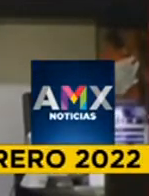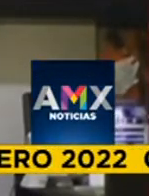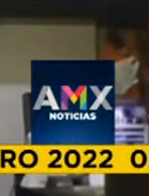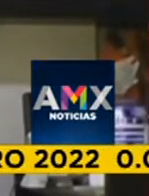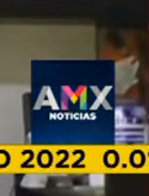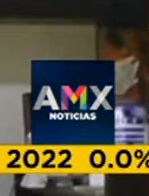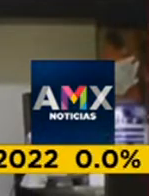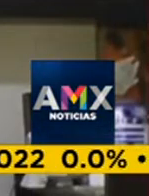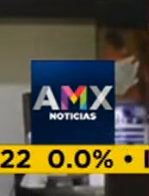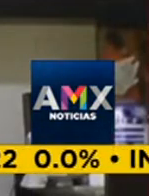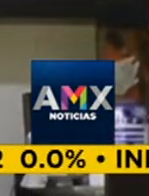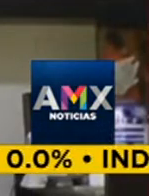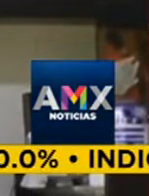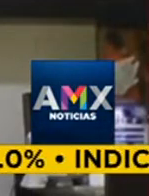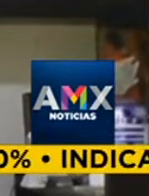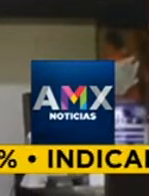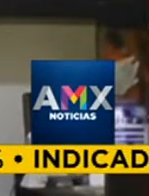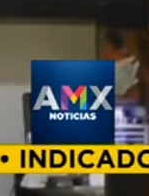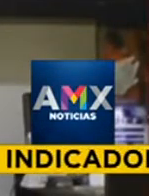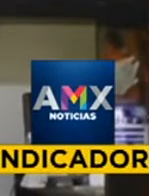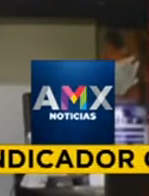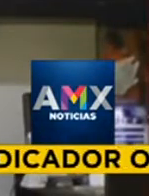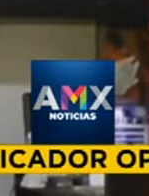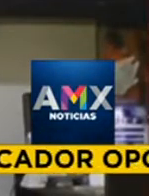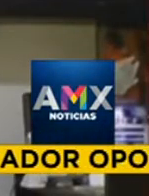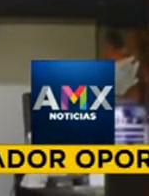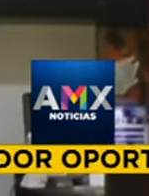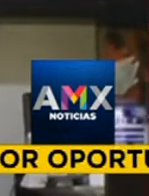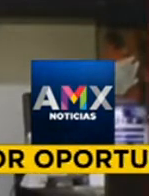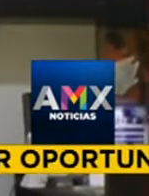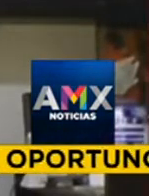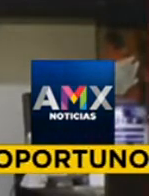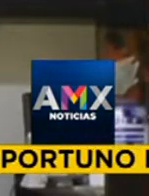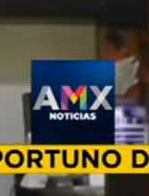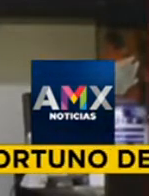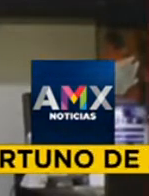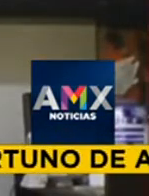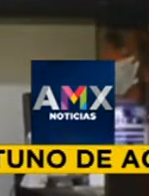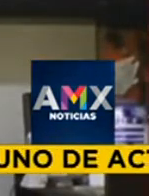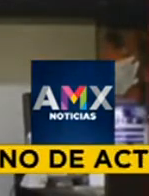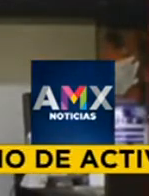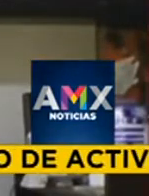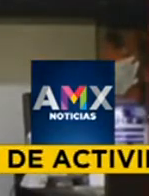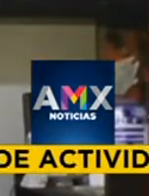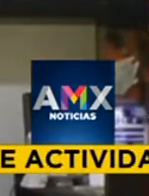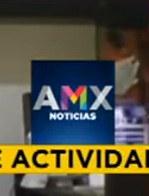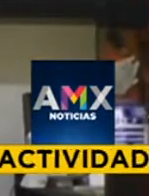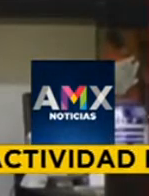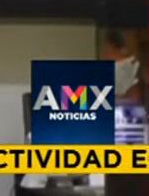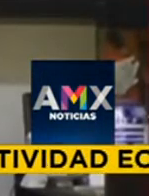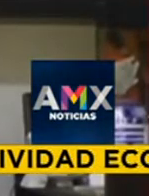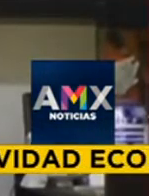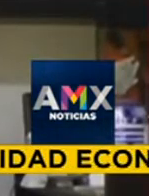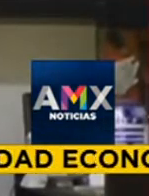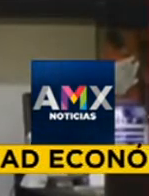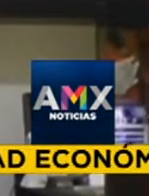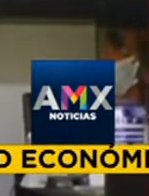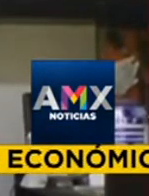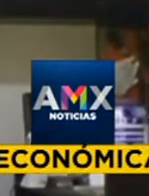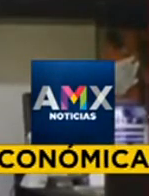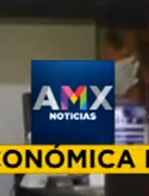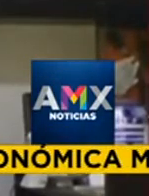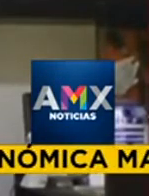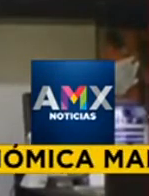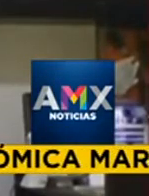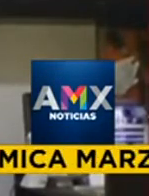sin crecimiento pues nos llevan definitivamente a pensar que, además de todo lo que estamos platicando, no tendremos superávit primario este año ni